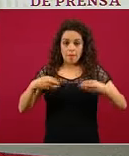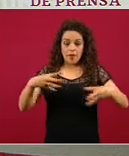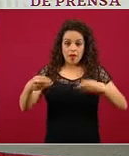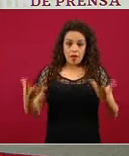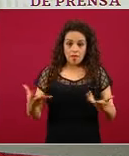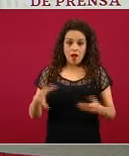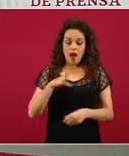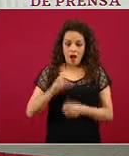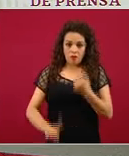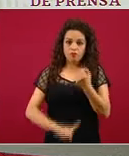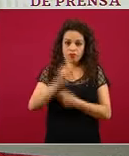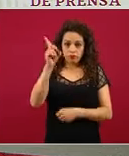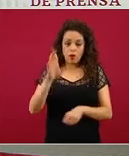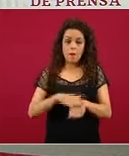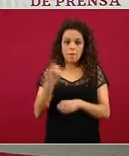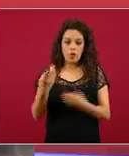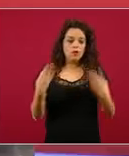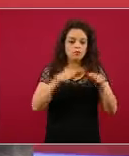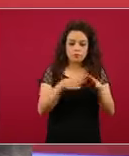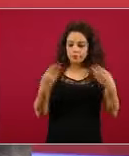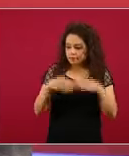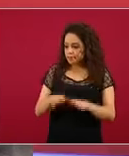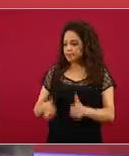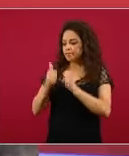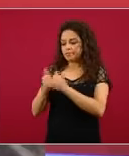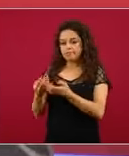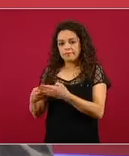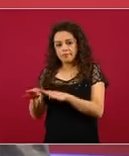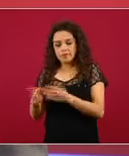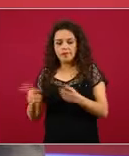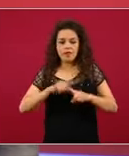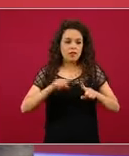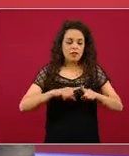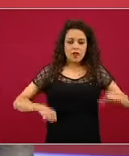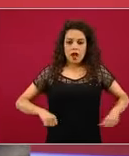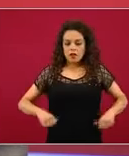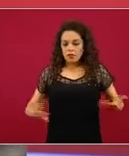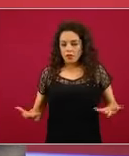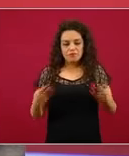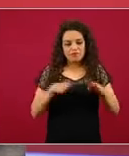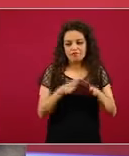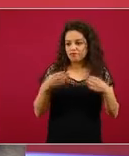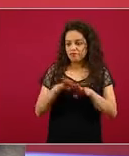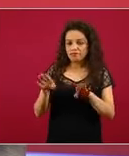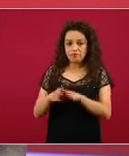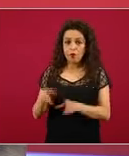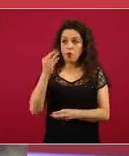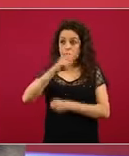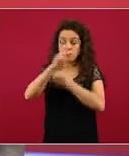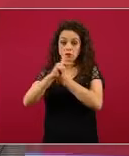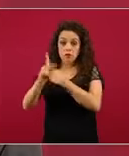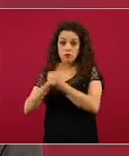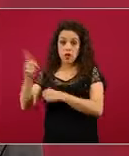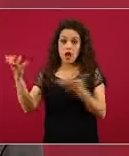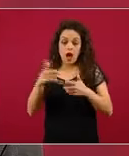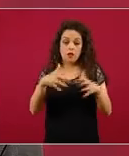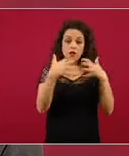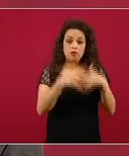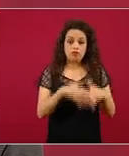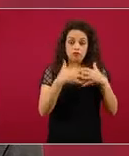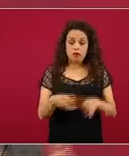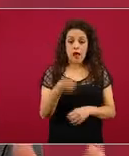de confinamientos, cierres, suspensiones de actividades en varios de los países que fabrican las materias primas de